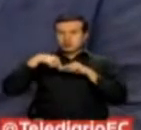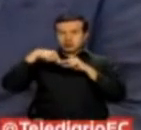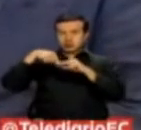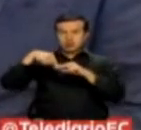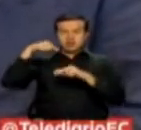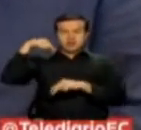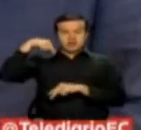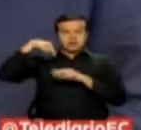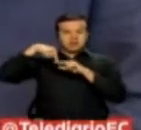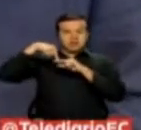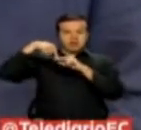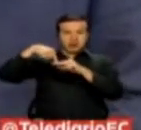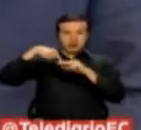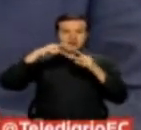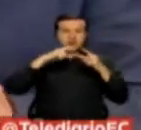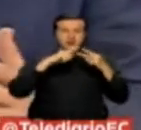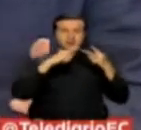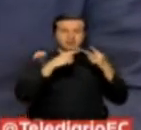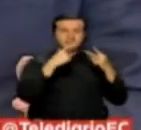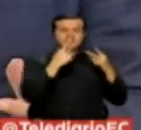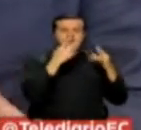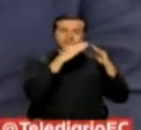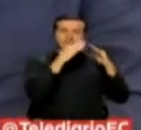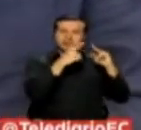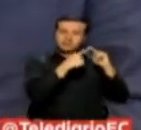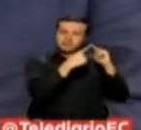quirografarios e hipotecarios constituyen